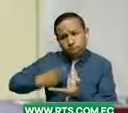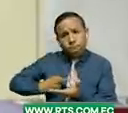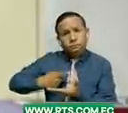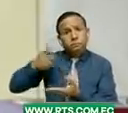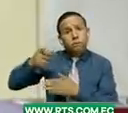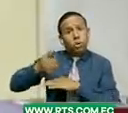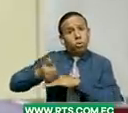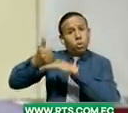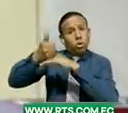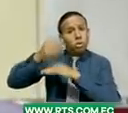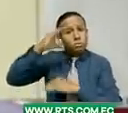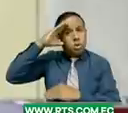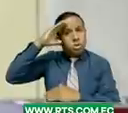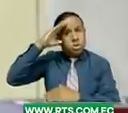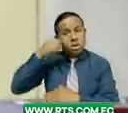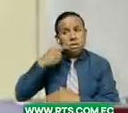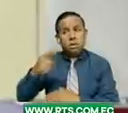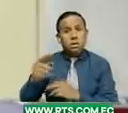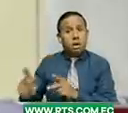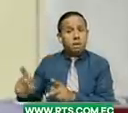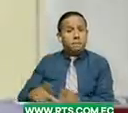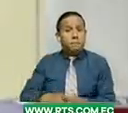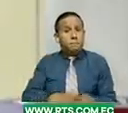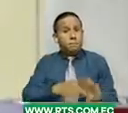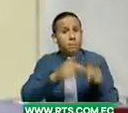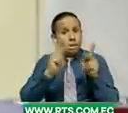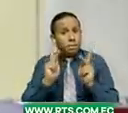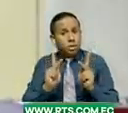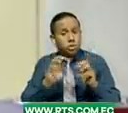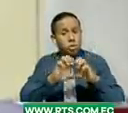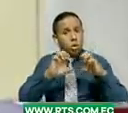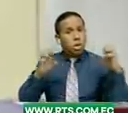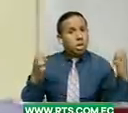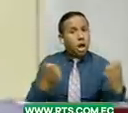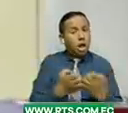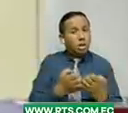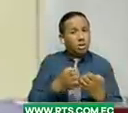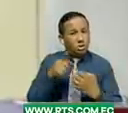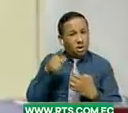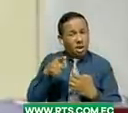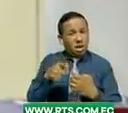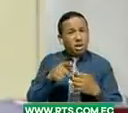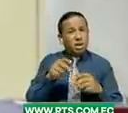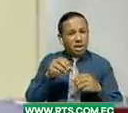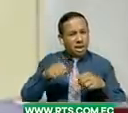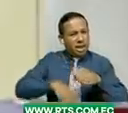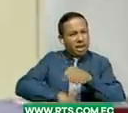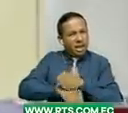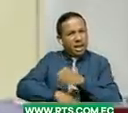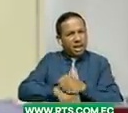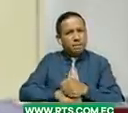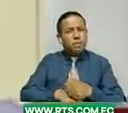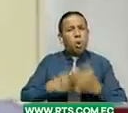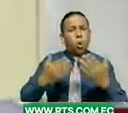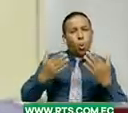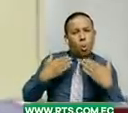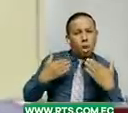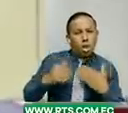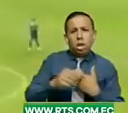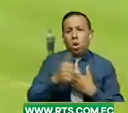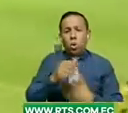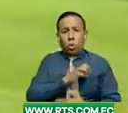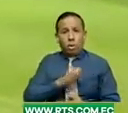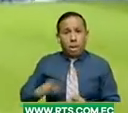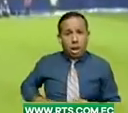Policía del Guayas no entregue el permiso en el Estadio Chucho Benítez para el partido Guayaquil City y